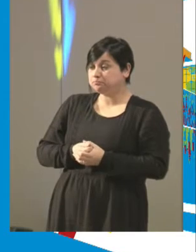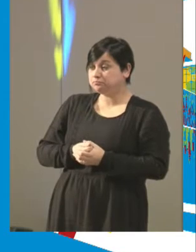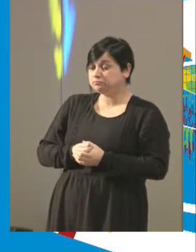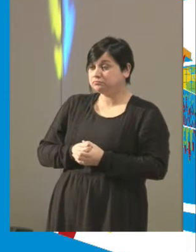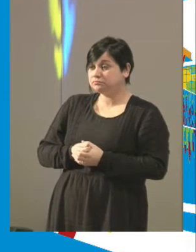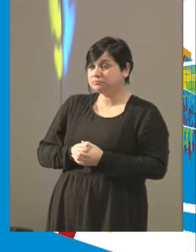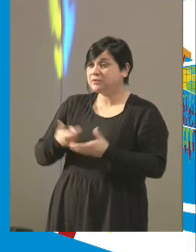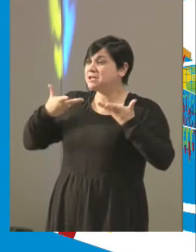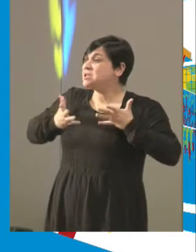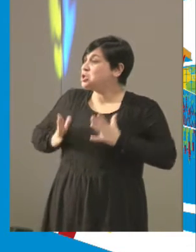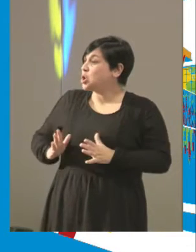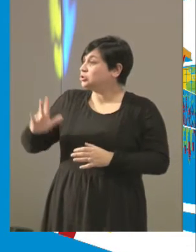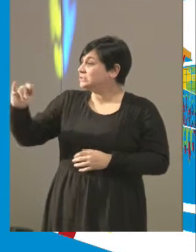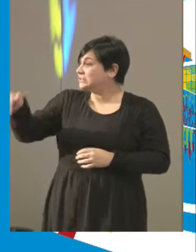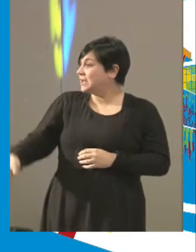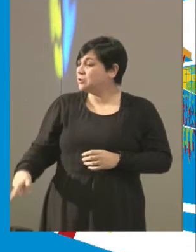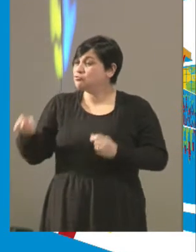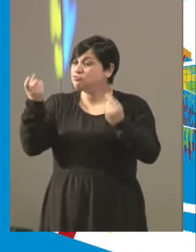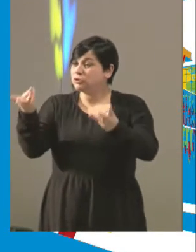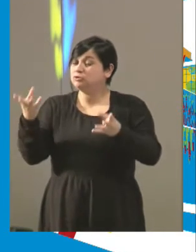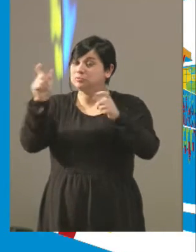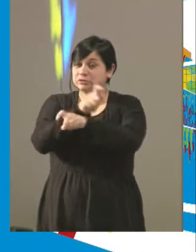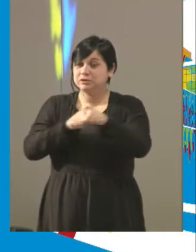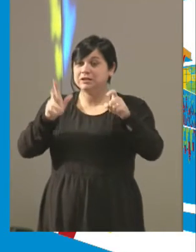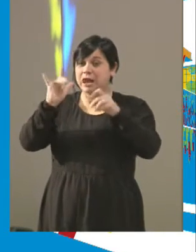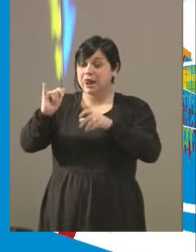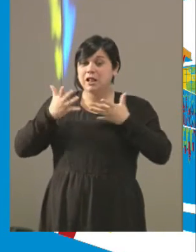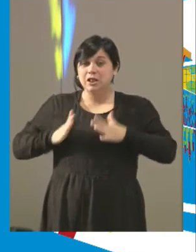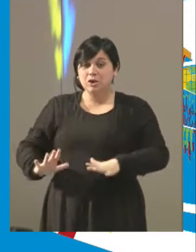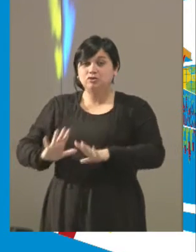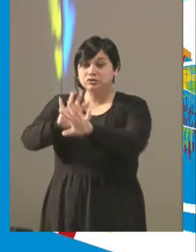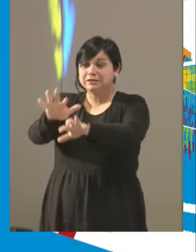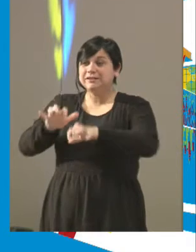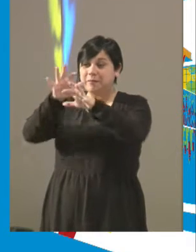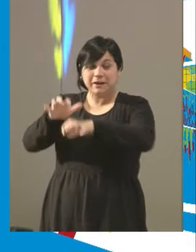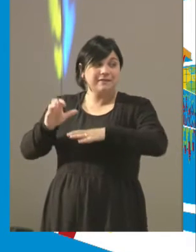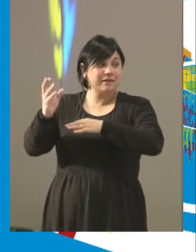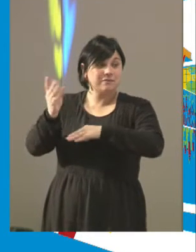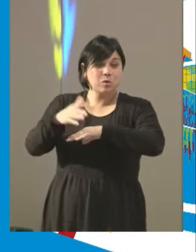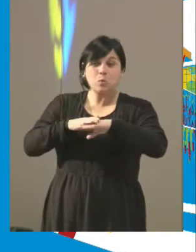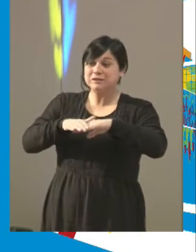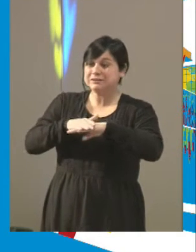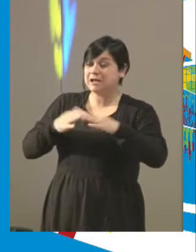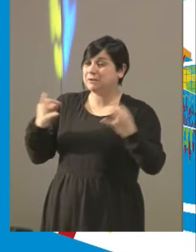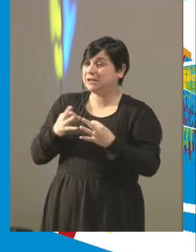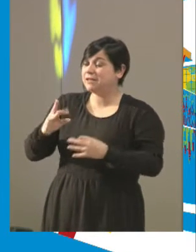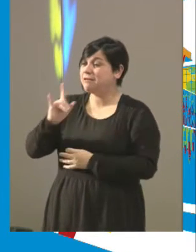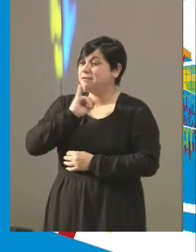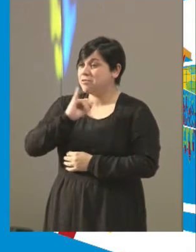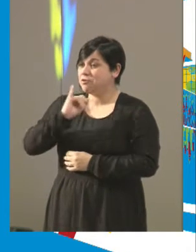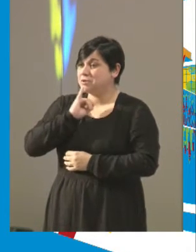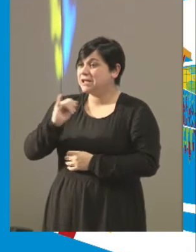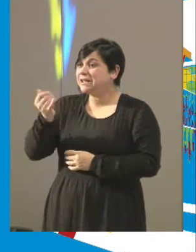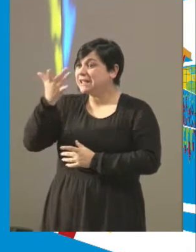sé cuántos tendrán hijos aquí, pero si tuviera que recomendar a los que tengan hijos aquí, pues yo les diría que aprendan básicamente idiomas,